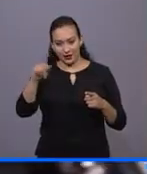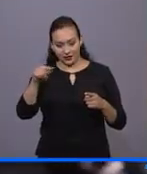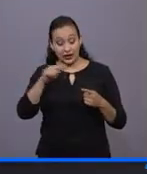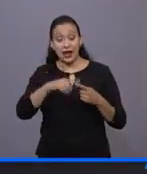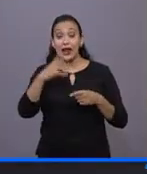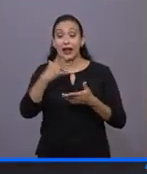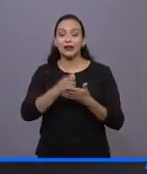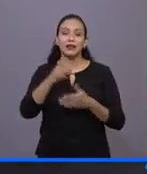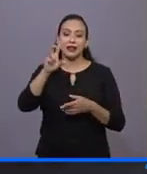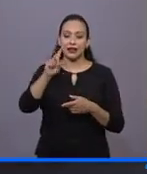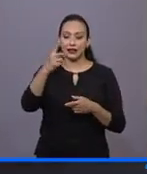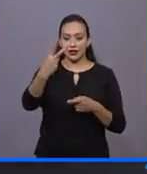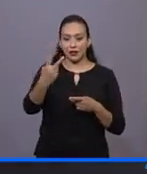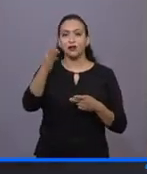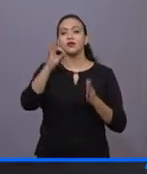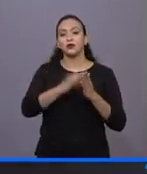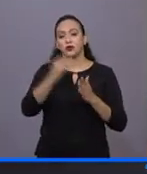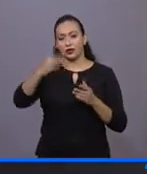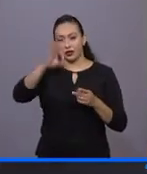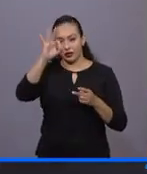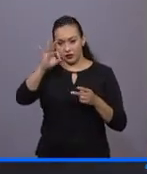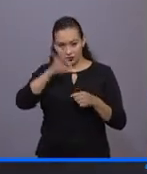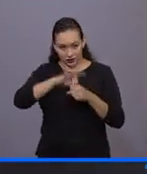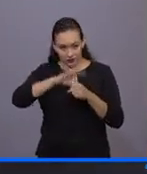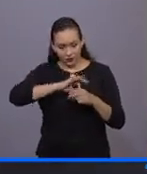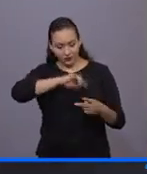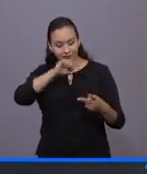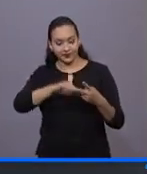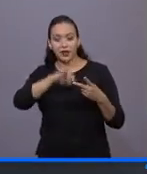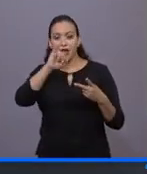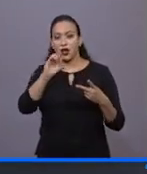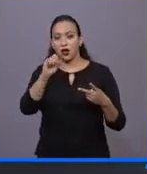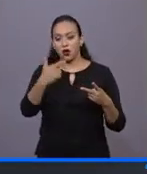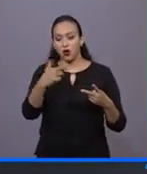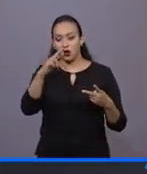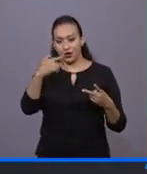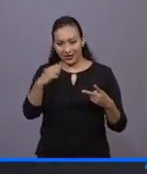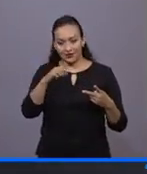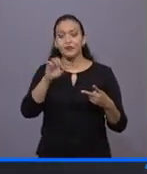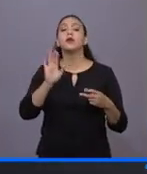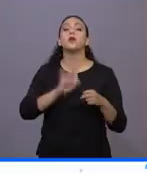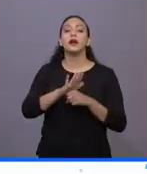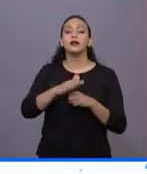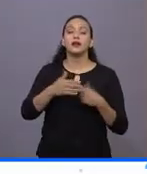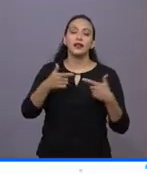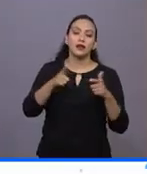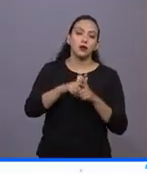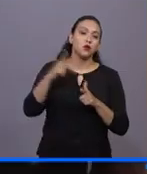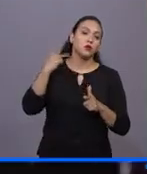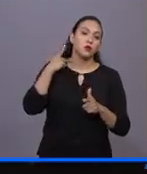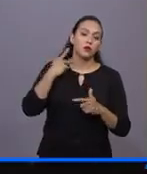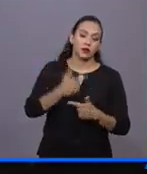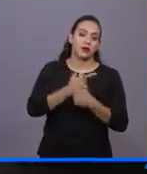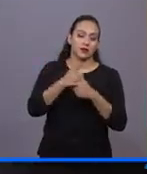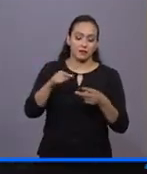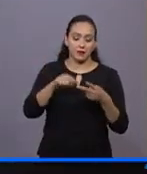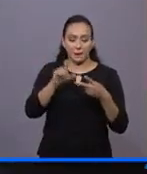obtuvo el 32.14% de los votos, y Jorge Tuto Quiroga, del Partido Libertad y Democracia,